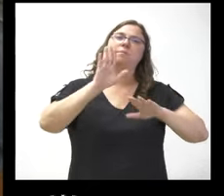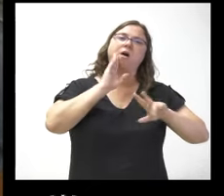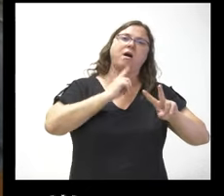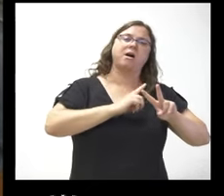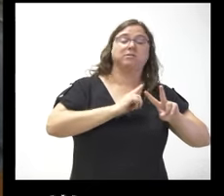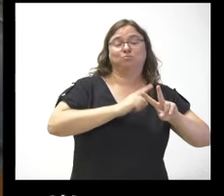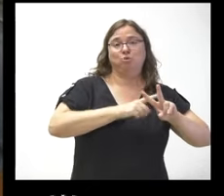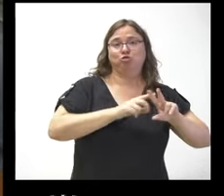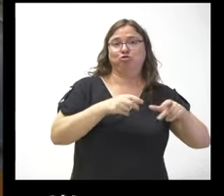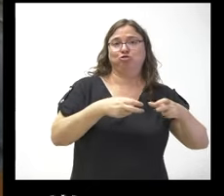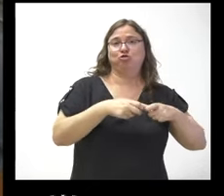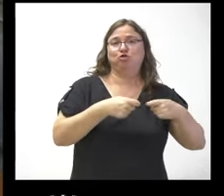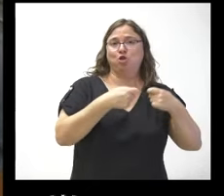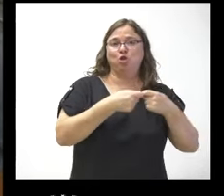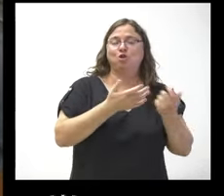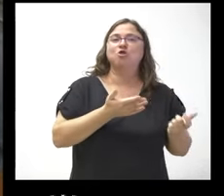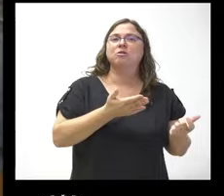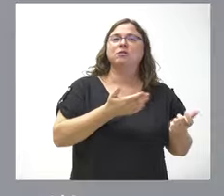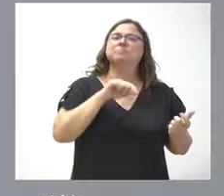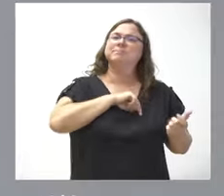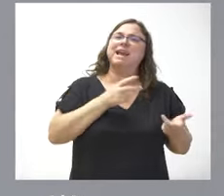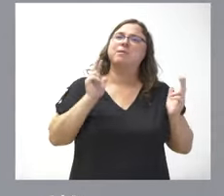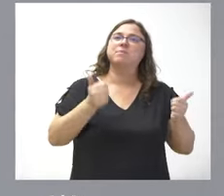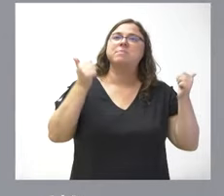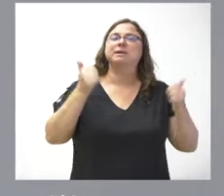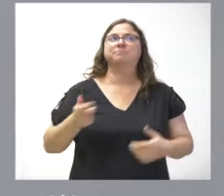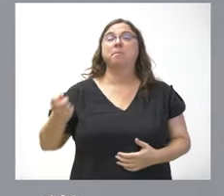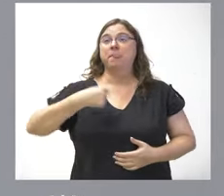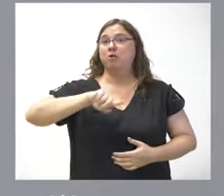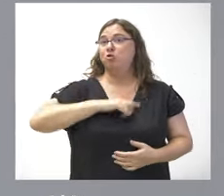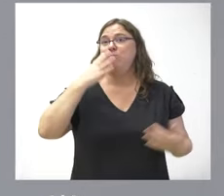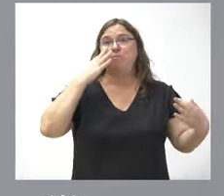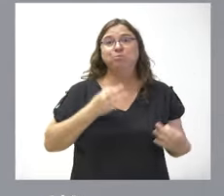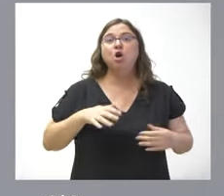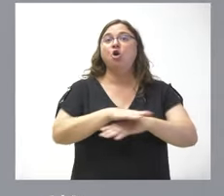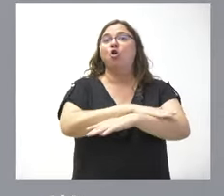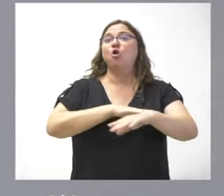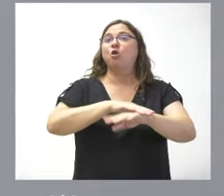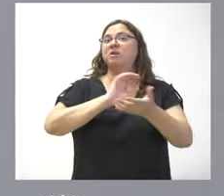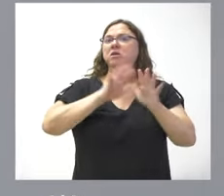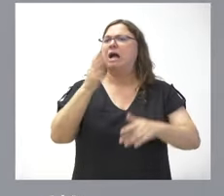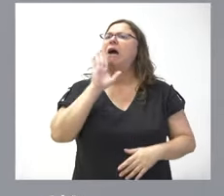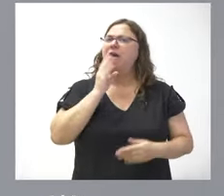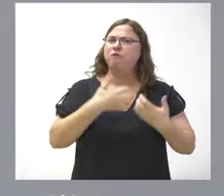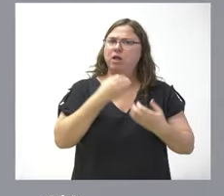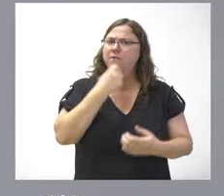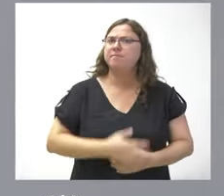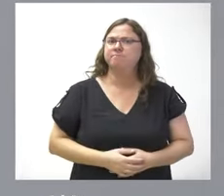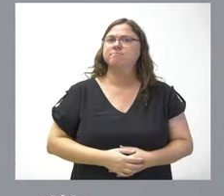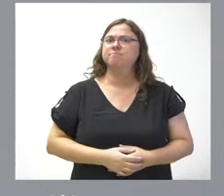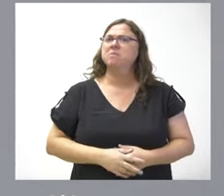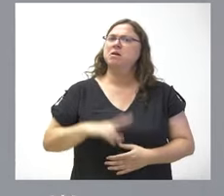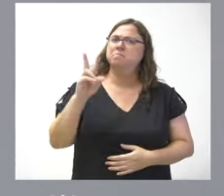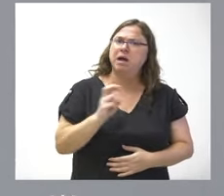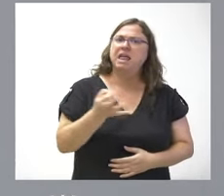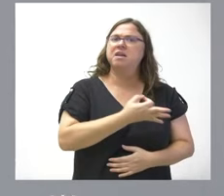con vox se sienten más liberados nosotros estamos convencidos de que el gobierno de Castilla y león funcionaba y era útil y